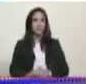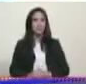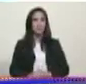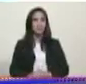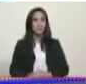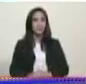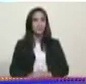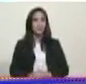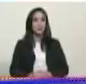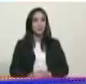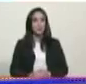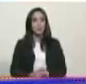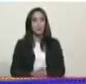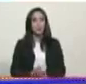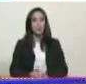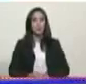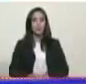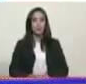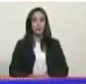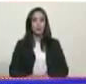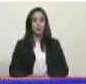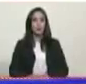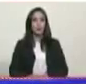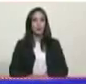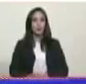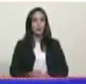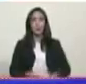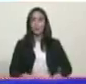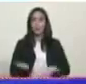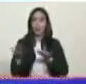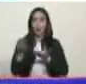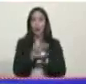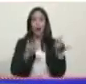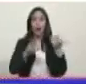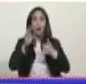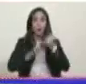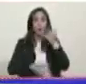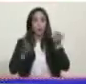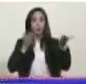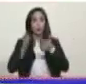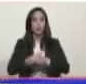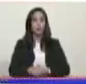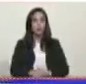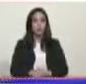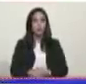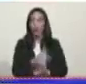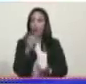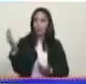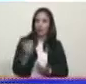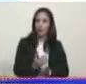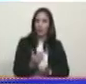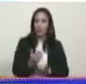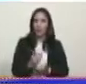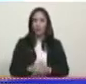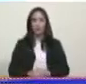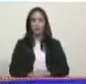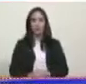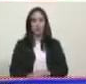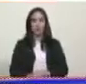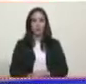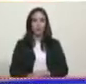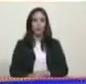entregado en la noche, a las 11:30, 12 de la noche, en el último servicio, llegaban, Hipólito, llegaban